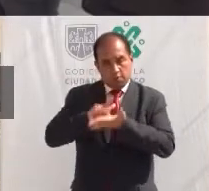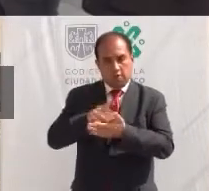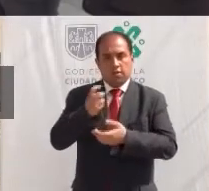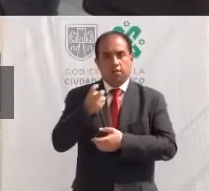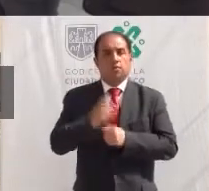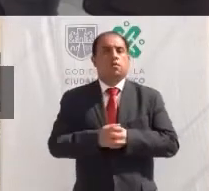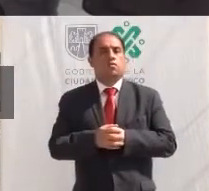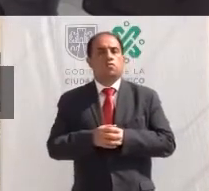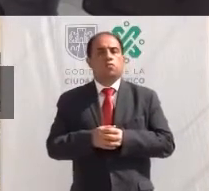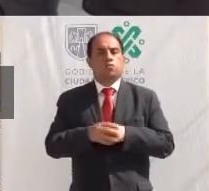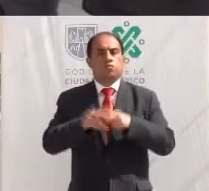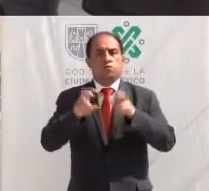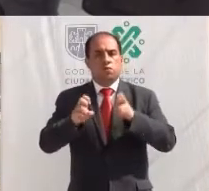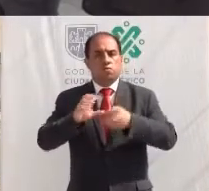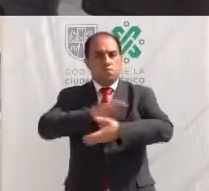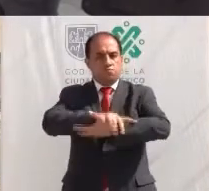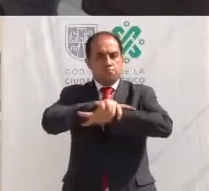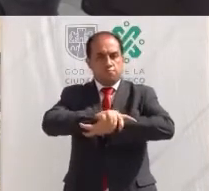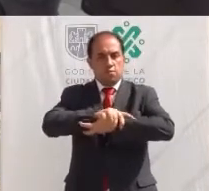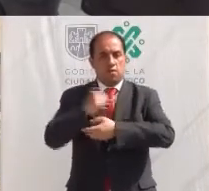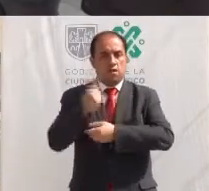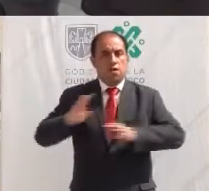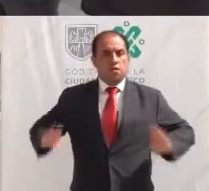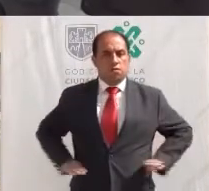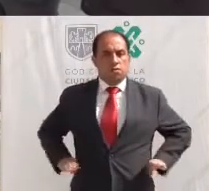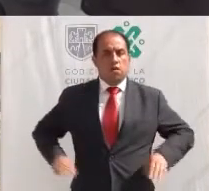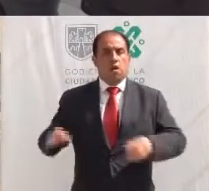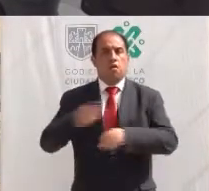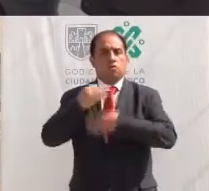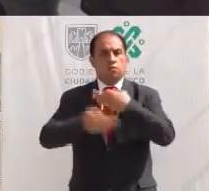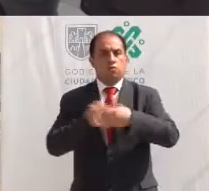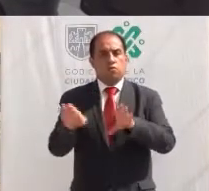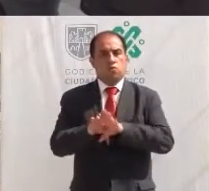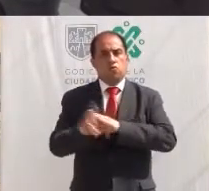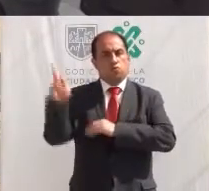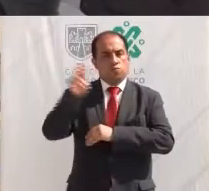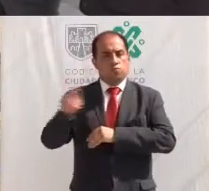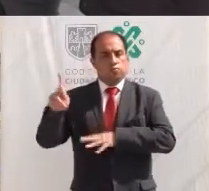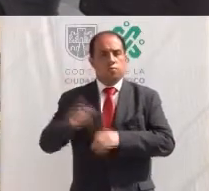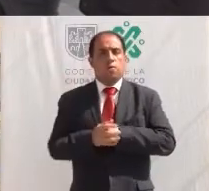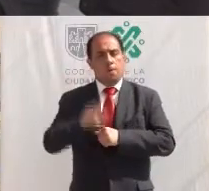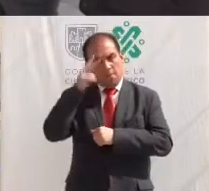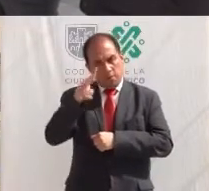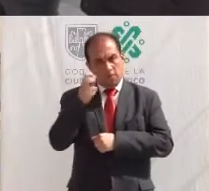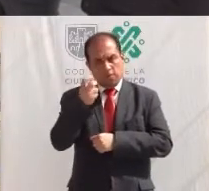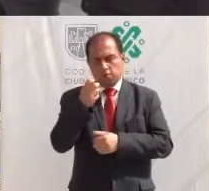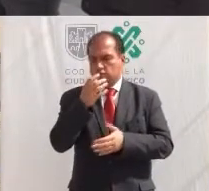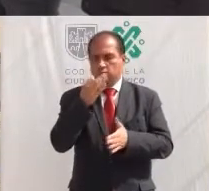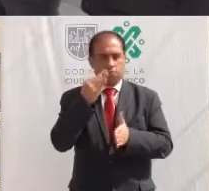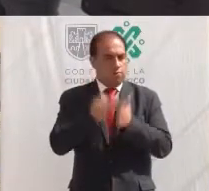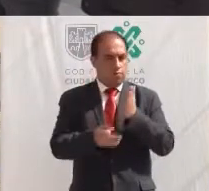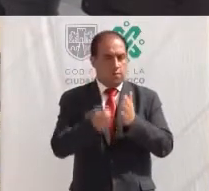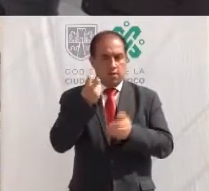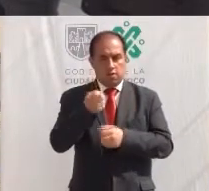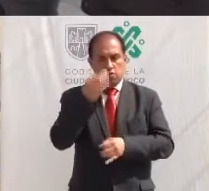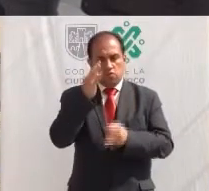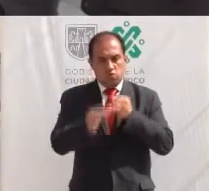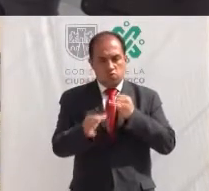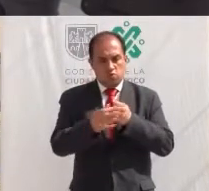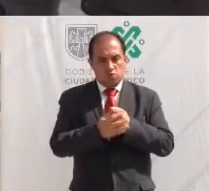caracterizado a todos como pueblo en méxico y no podía ser la excepción entonces pues en este nuevo último jalón